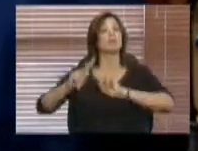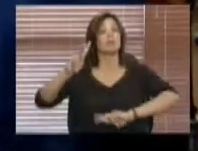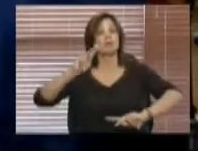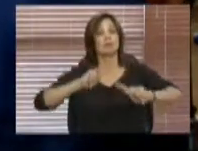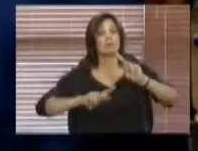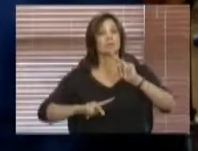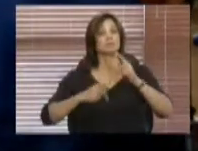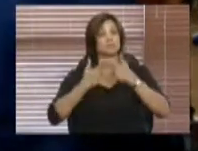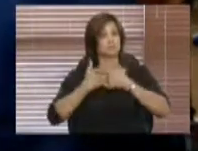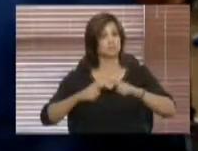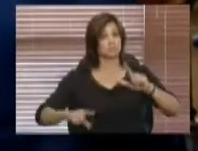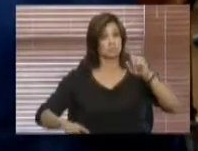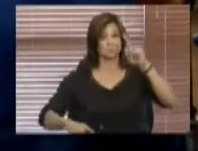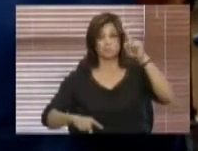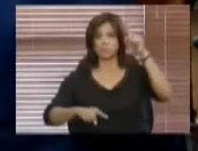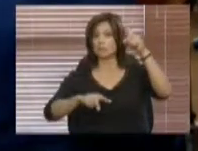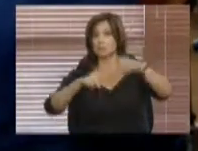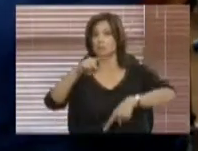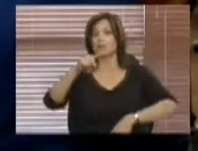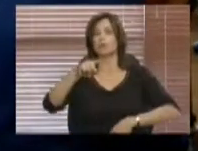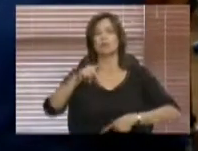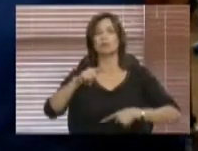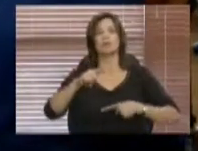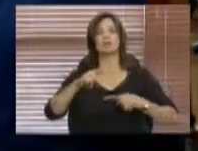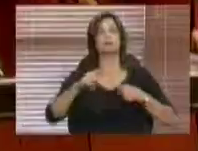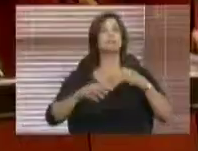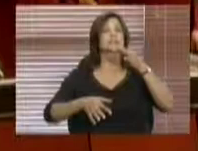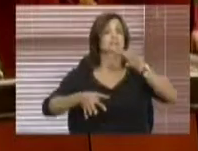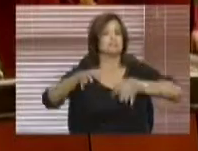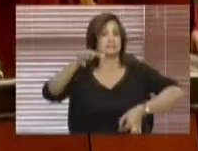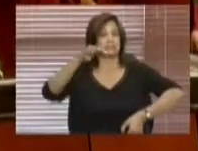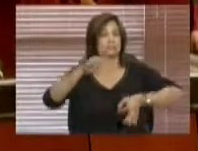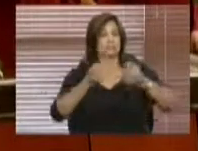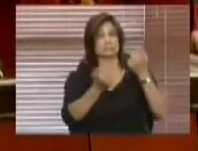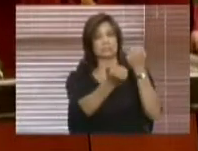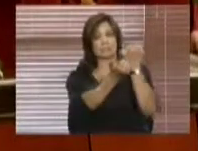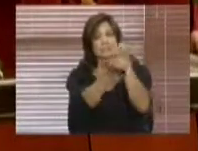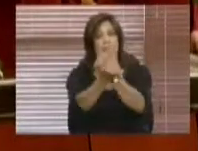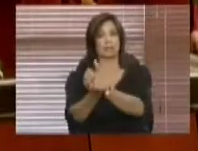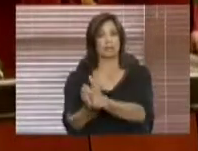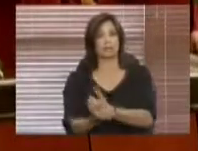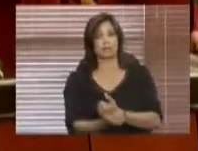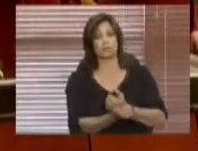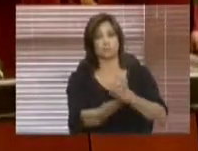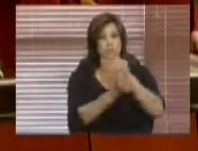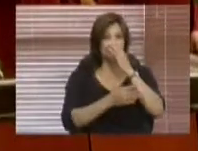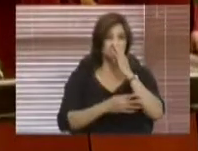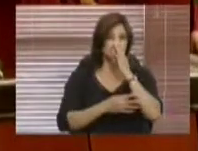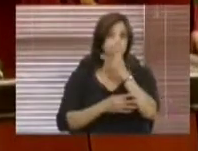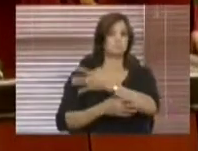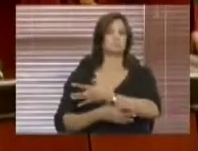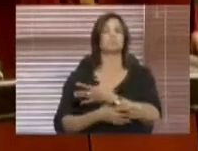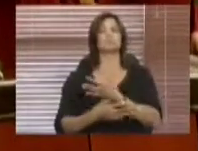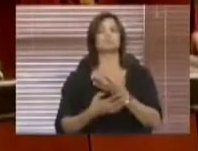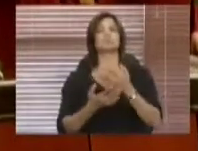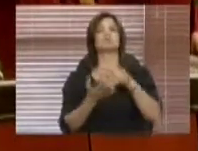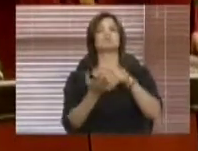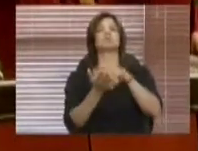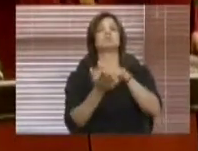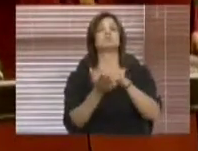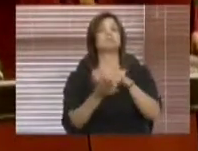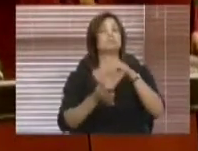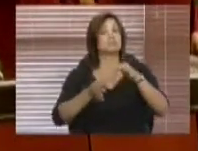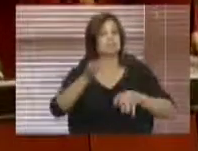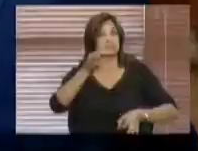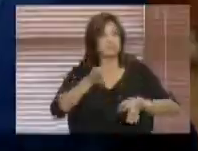Ningún pueblo ser libre merece si es esclavo, indolente y servil,